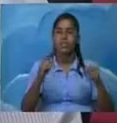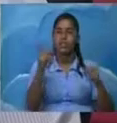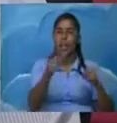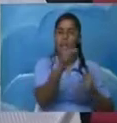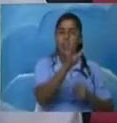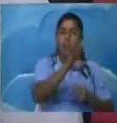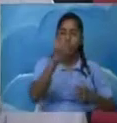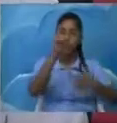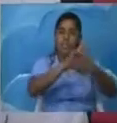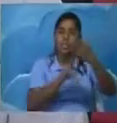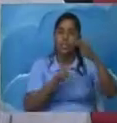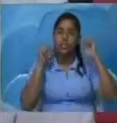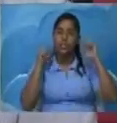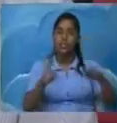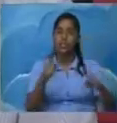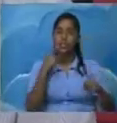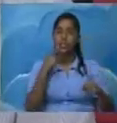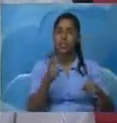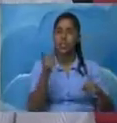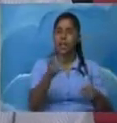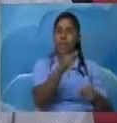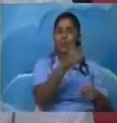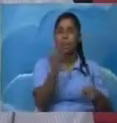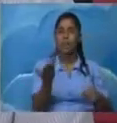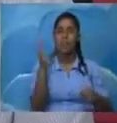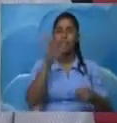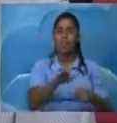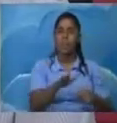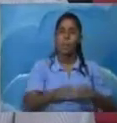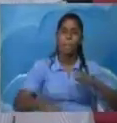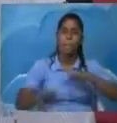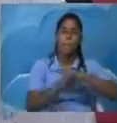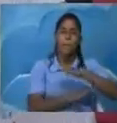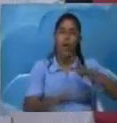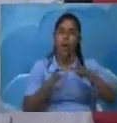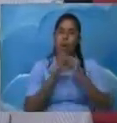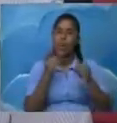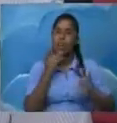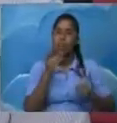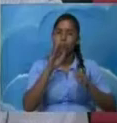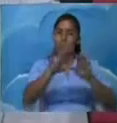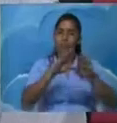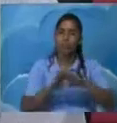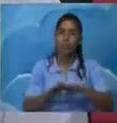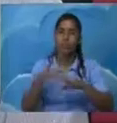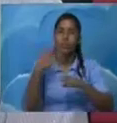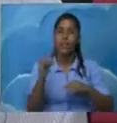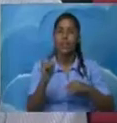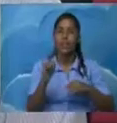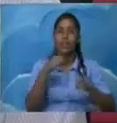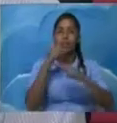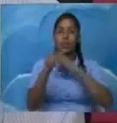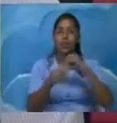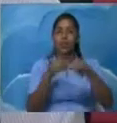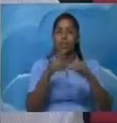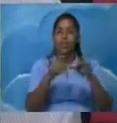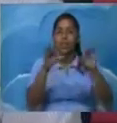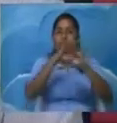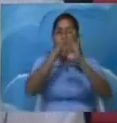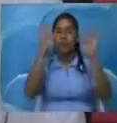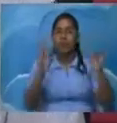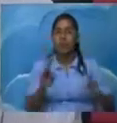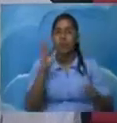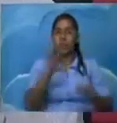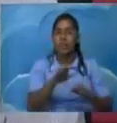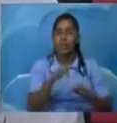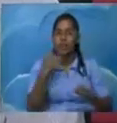se está leyendo aquí, era gente que estaban bajo una imposición y lo hacían en esa forma, estaban,